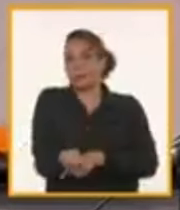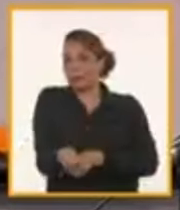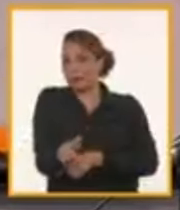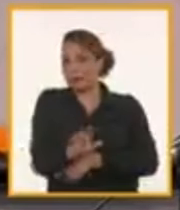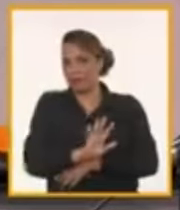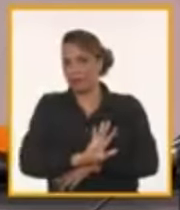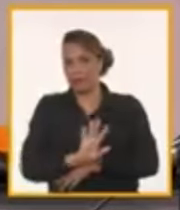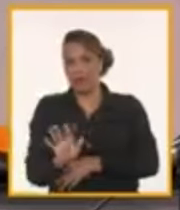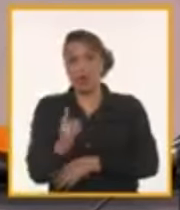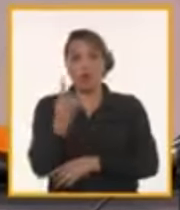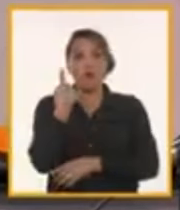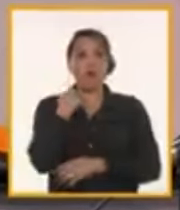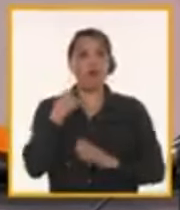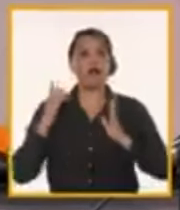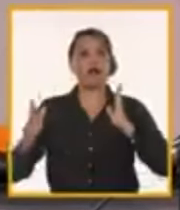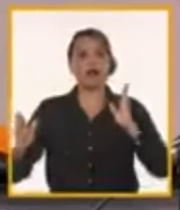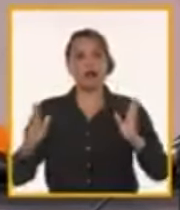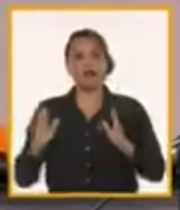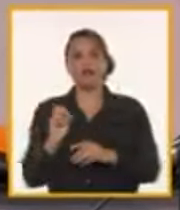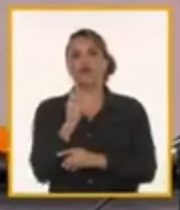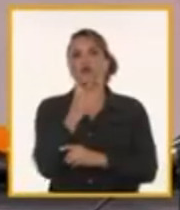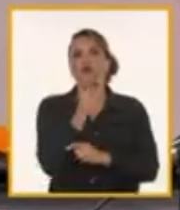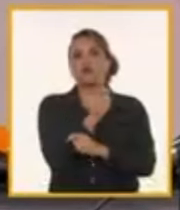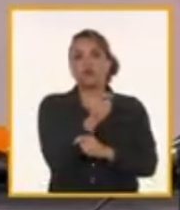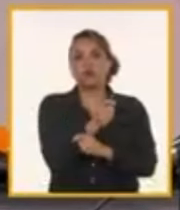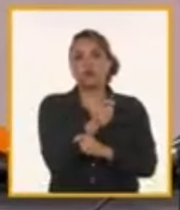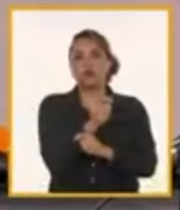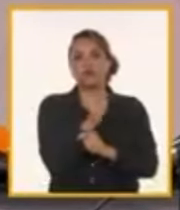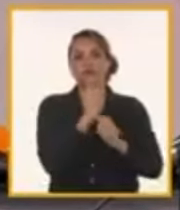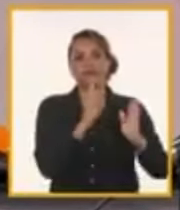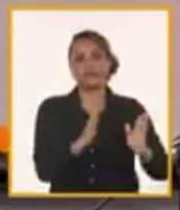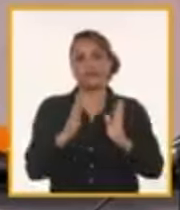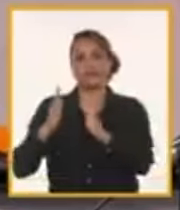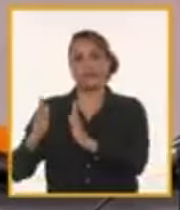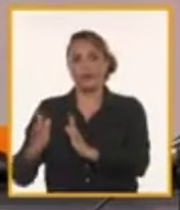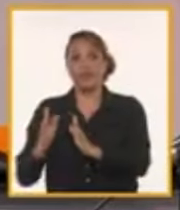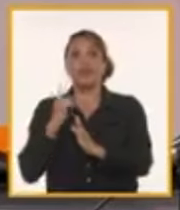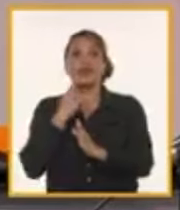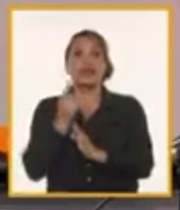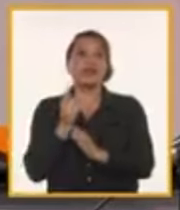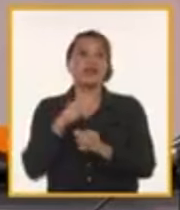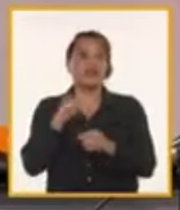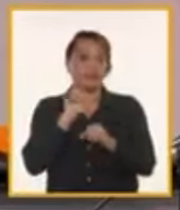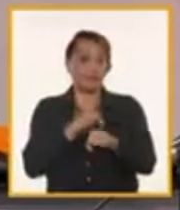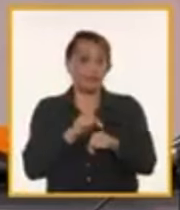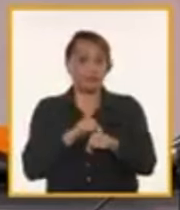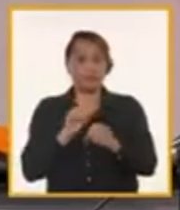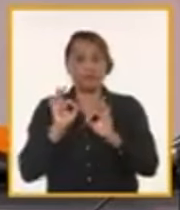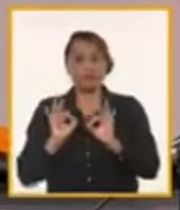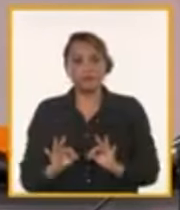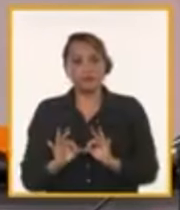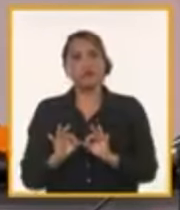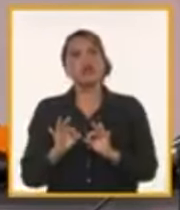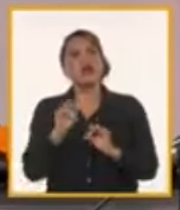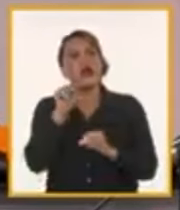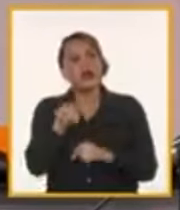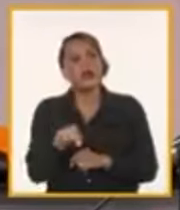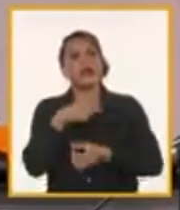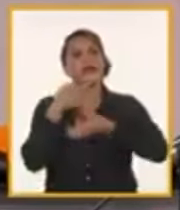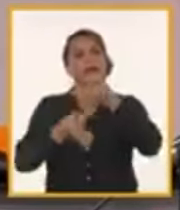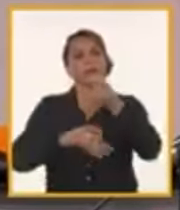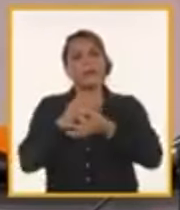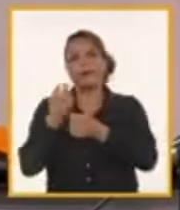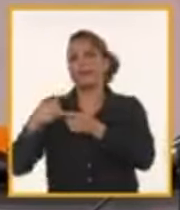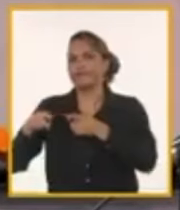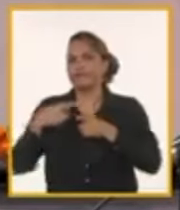un año que ha tenido dos cursos escolares y que por tanto dentro de esa singularidad Por supuesto que hay cosas que contar de lo